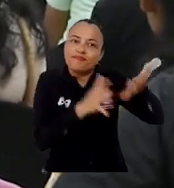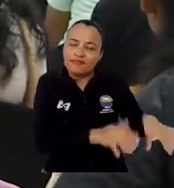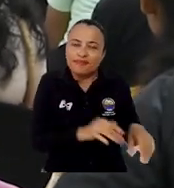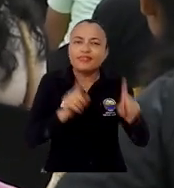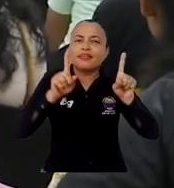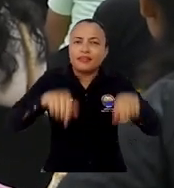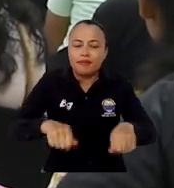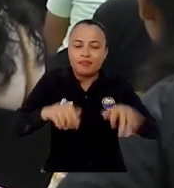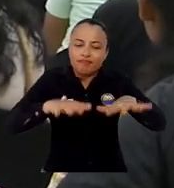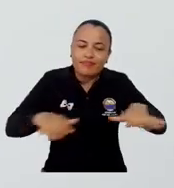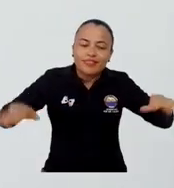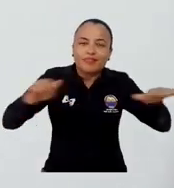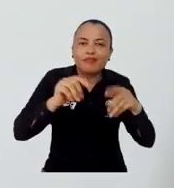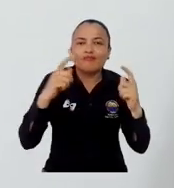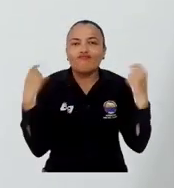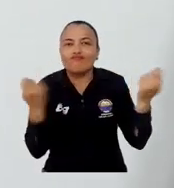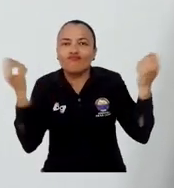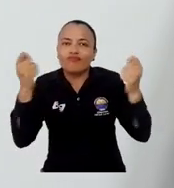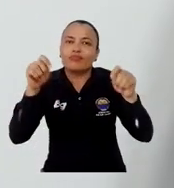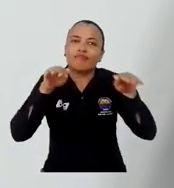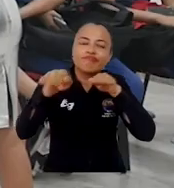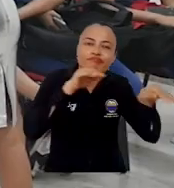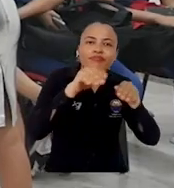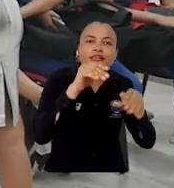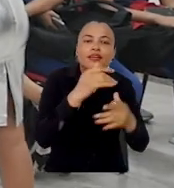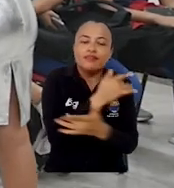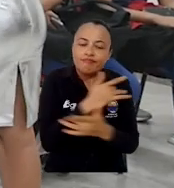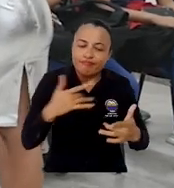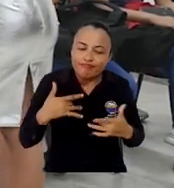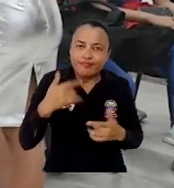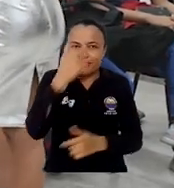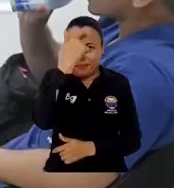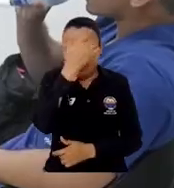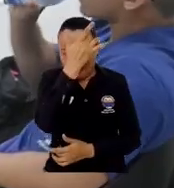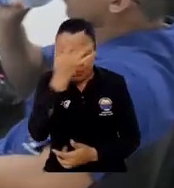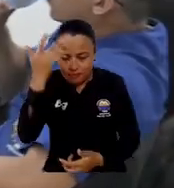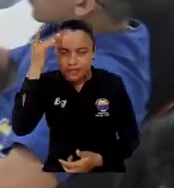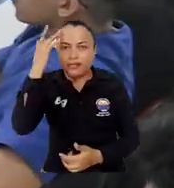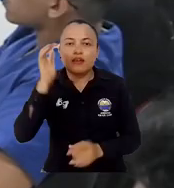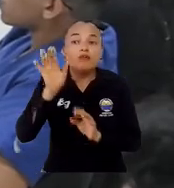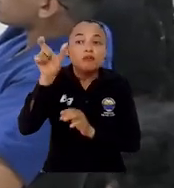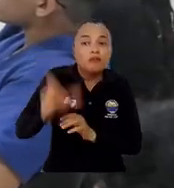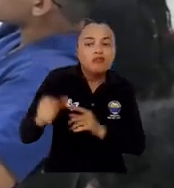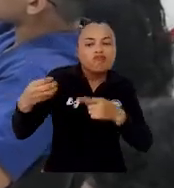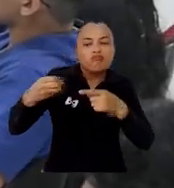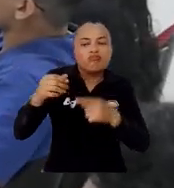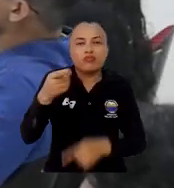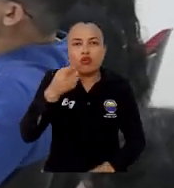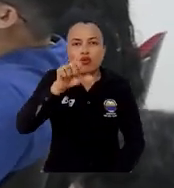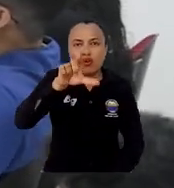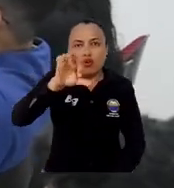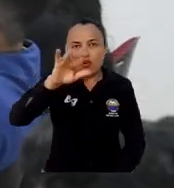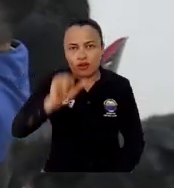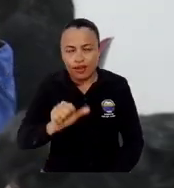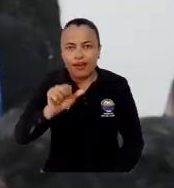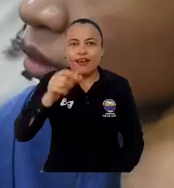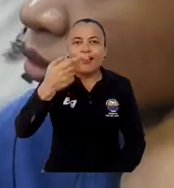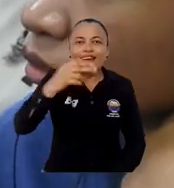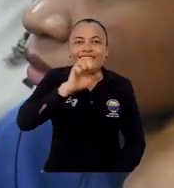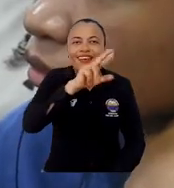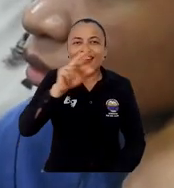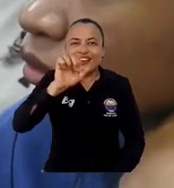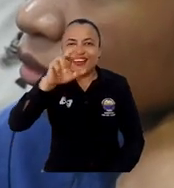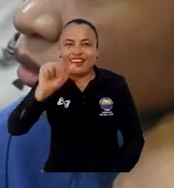Por otro lado, la agenda también dio espacio a la promoción de la salud mental y el bienestar con la conferencista Gloria Herrera, quien desde